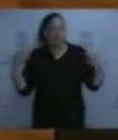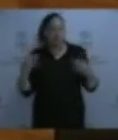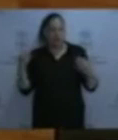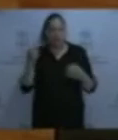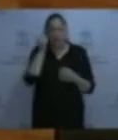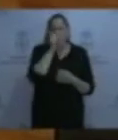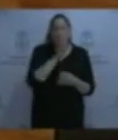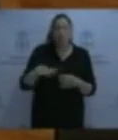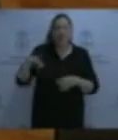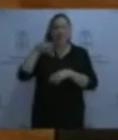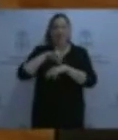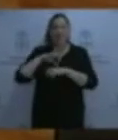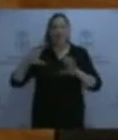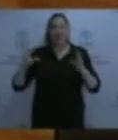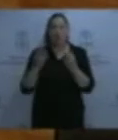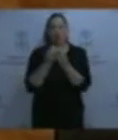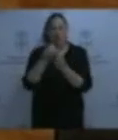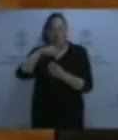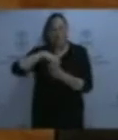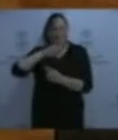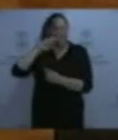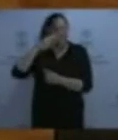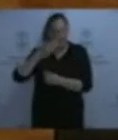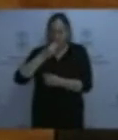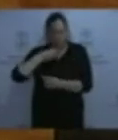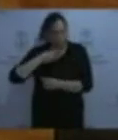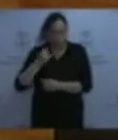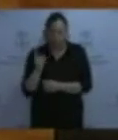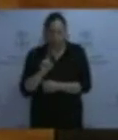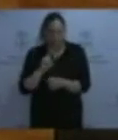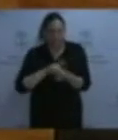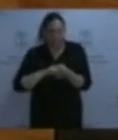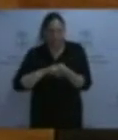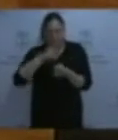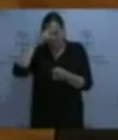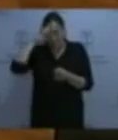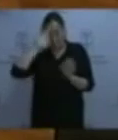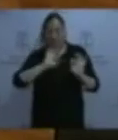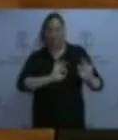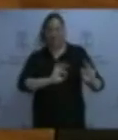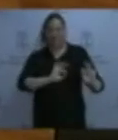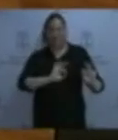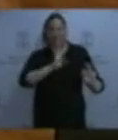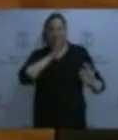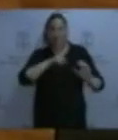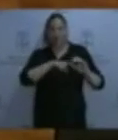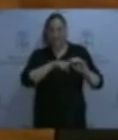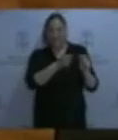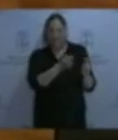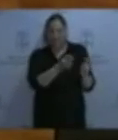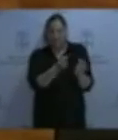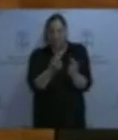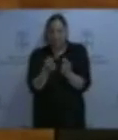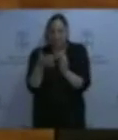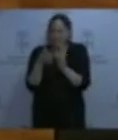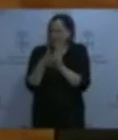son insuficientes en un hospital de estas características, porque con una plantilla al límite, la recurrencia de